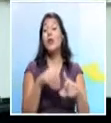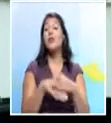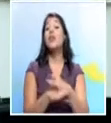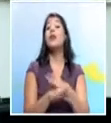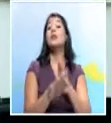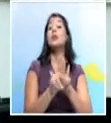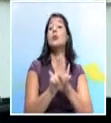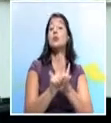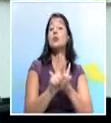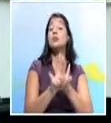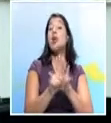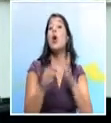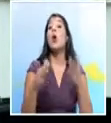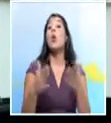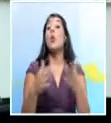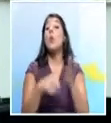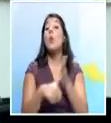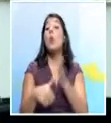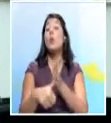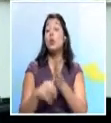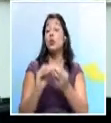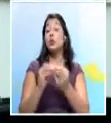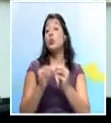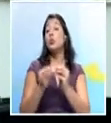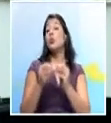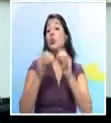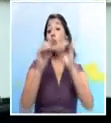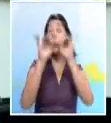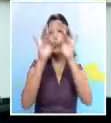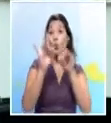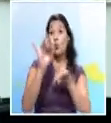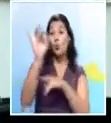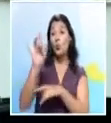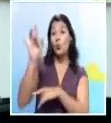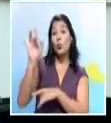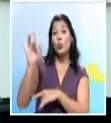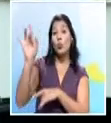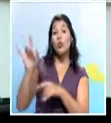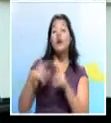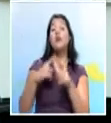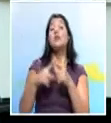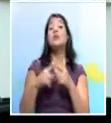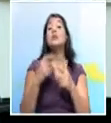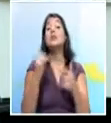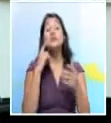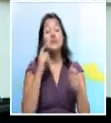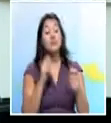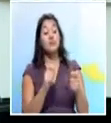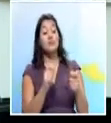y fue la situación que él enfrentó, se le dé al candidato ganador en este caso.